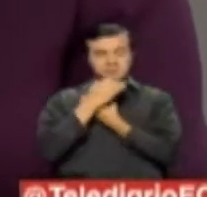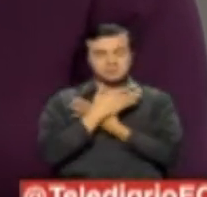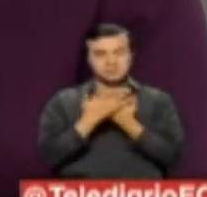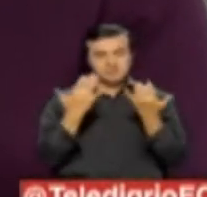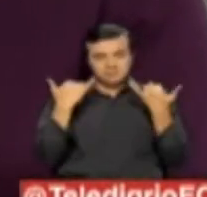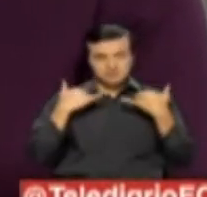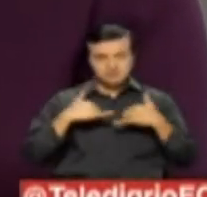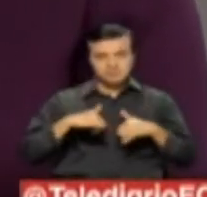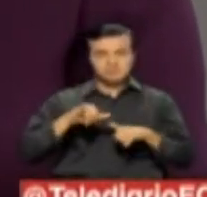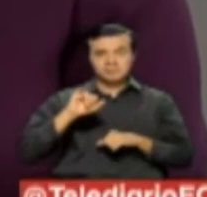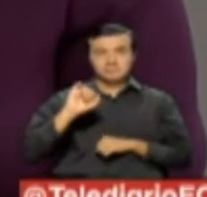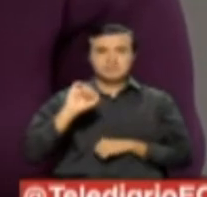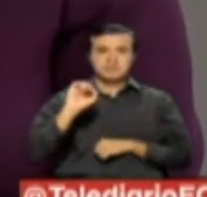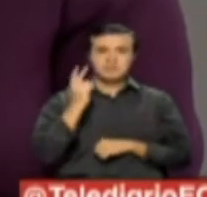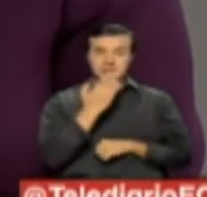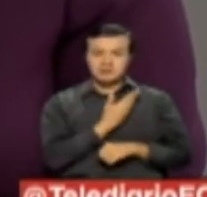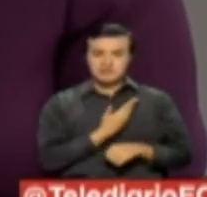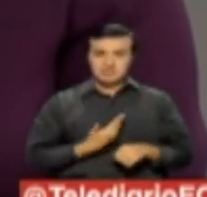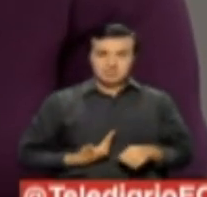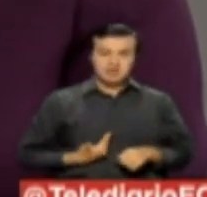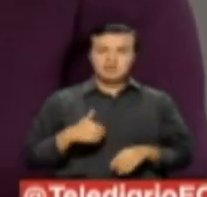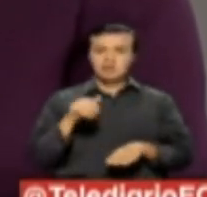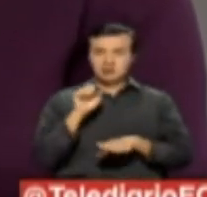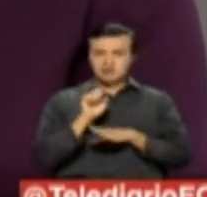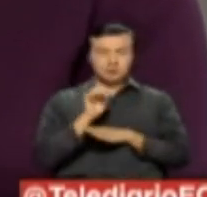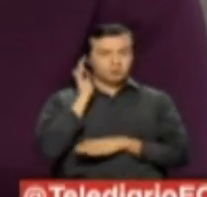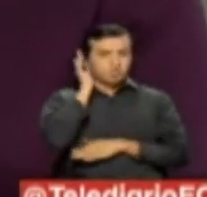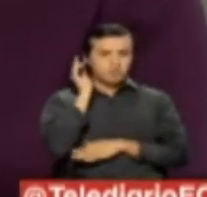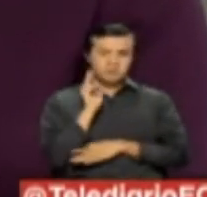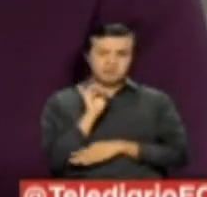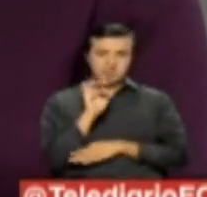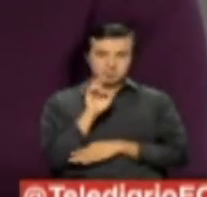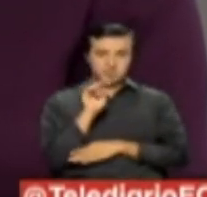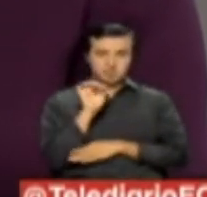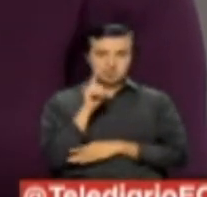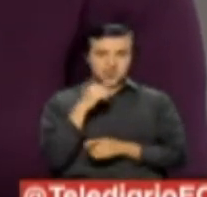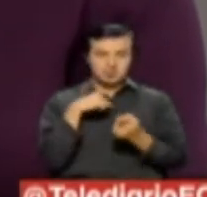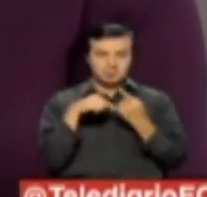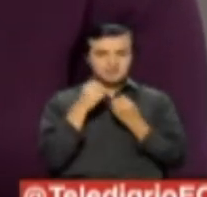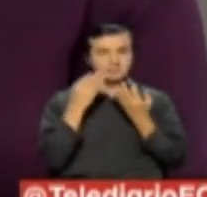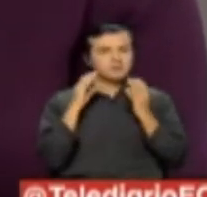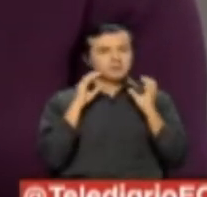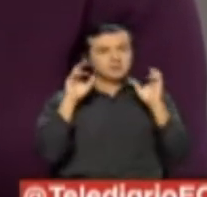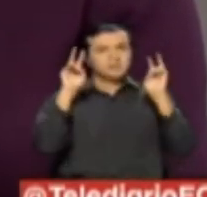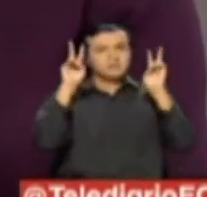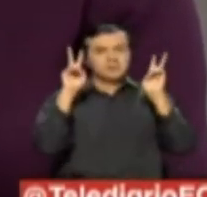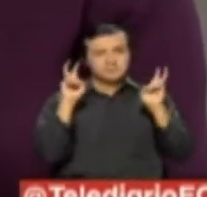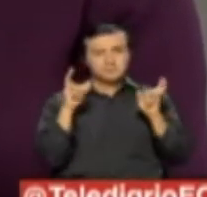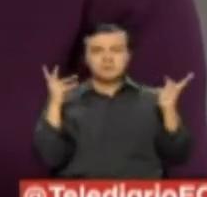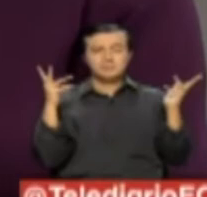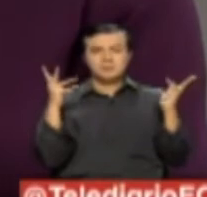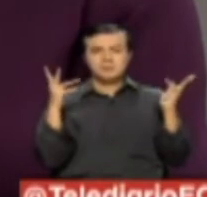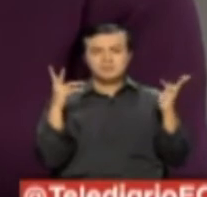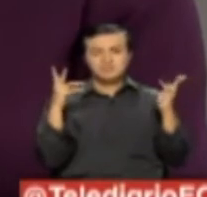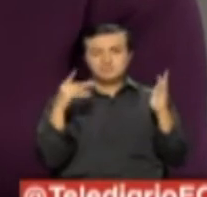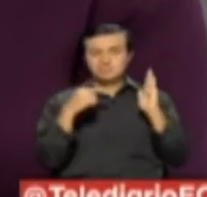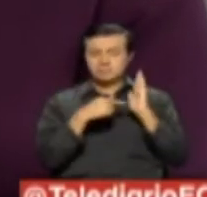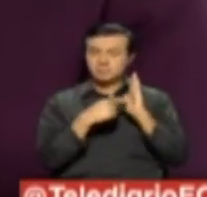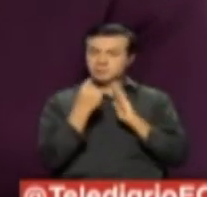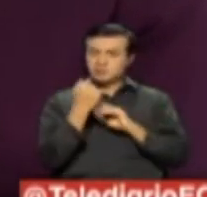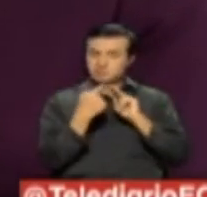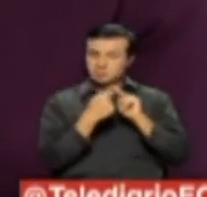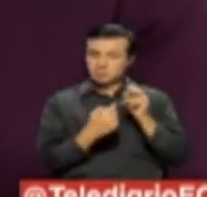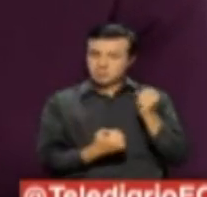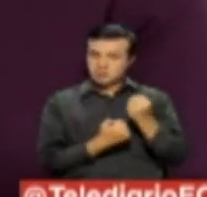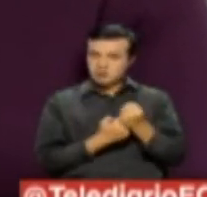enseguida estaremos con maría alejandra vicuña vicepresidenta de la república con ella a dialogar hemos sobre las líneas de crédito